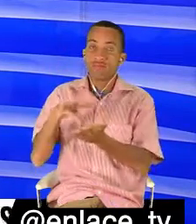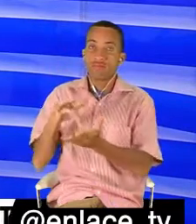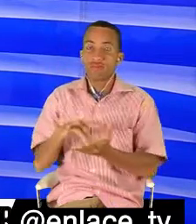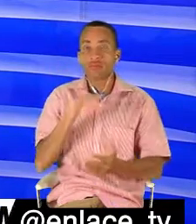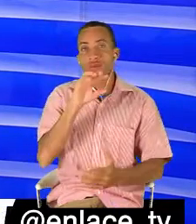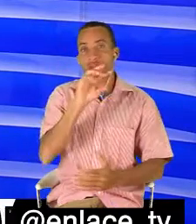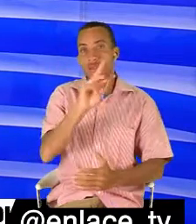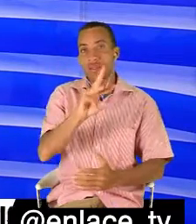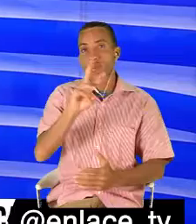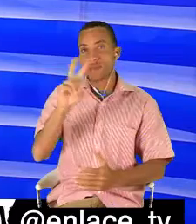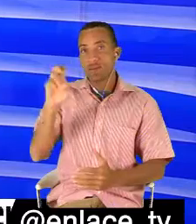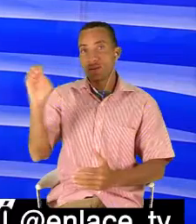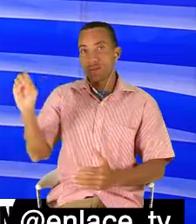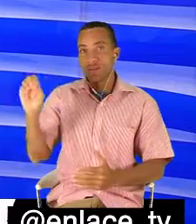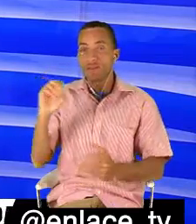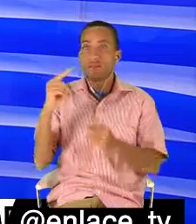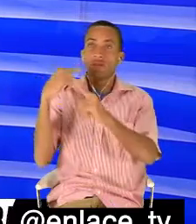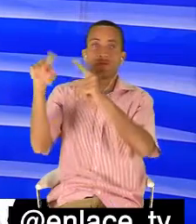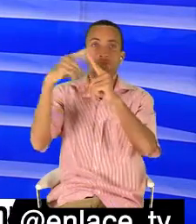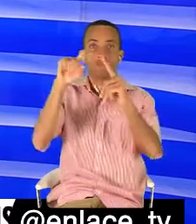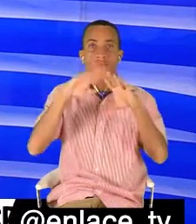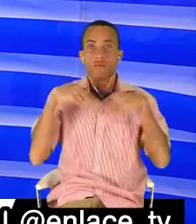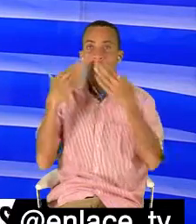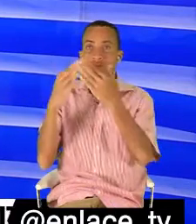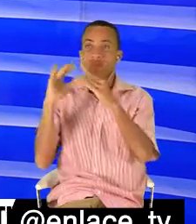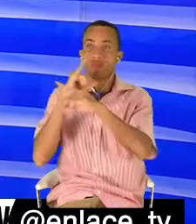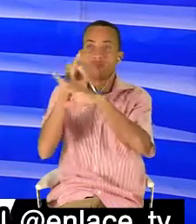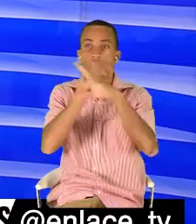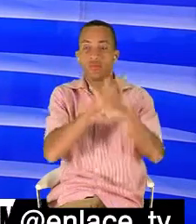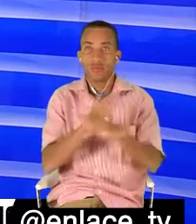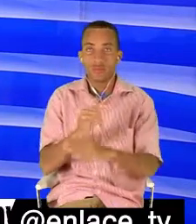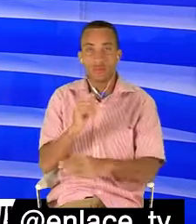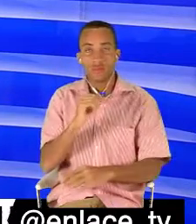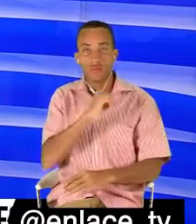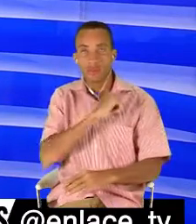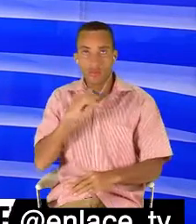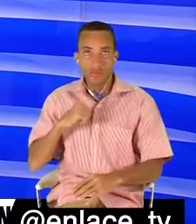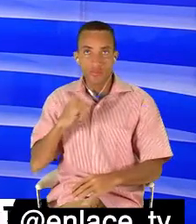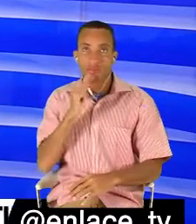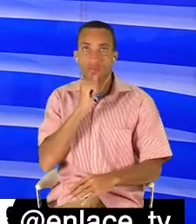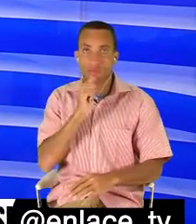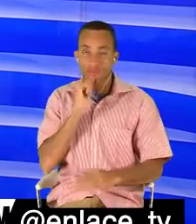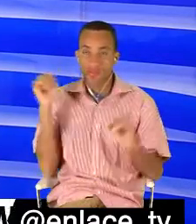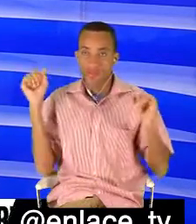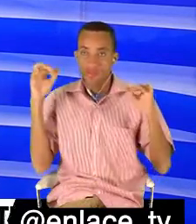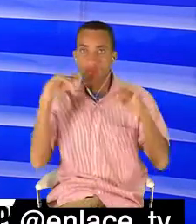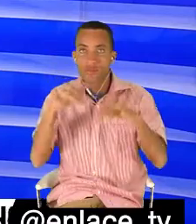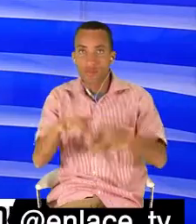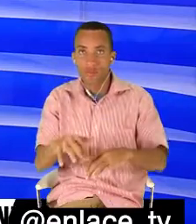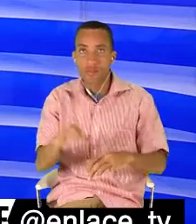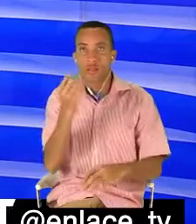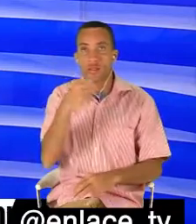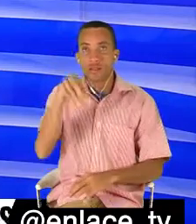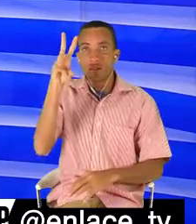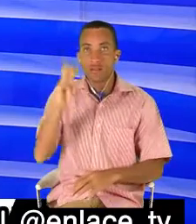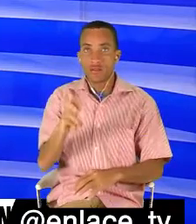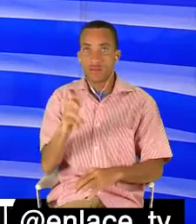estudiantes de diferentes instituciones públicas y privadas, se cumplió exitosamente la 28ª Olimpiada